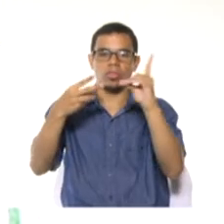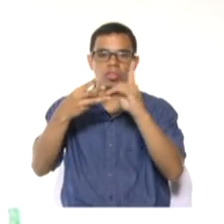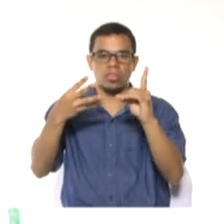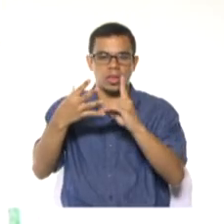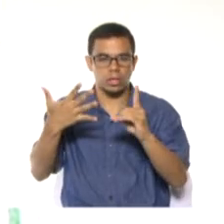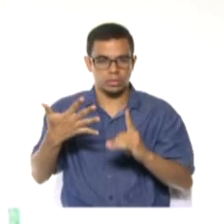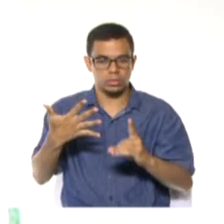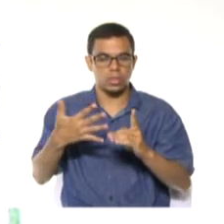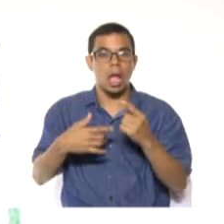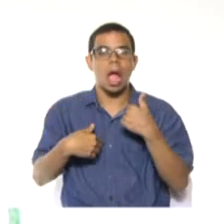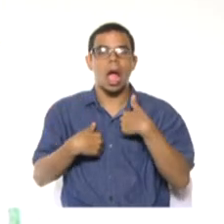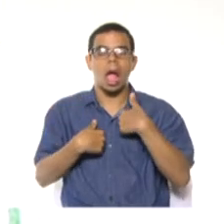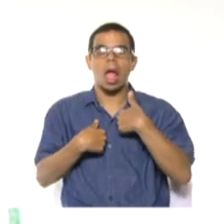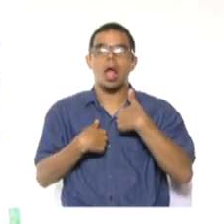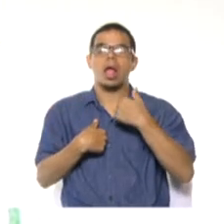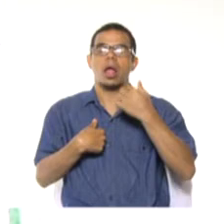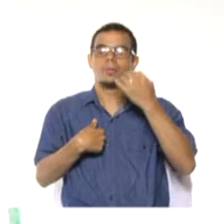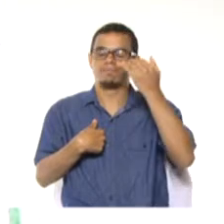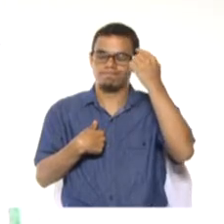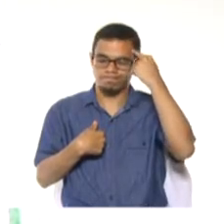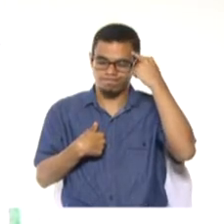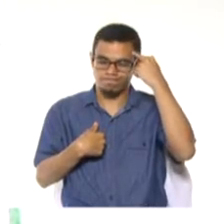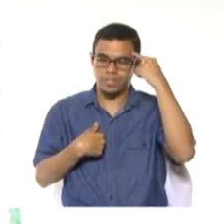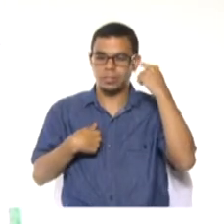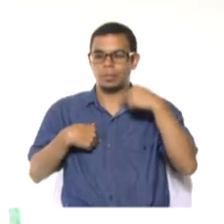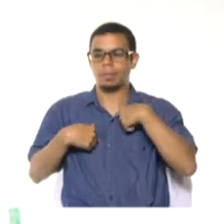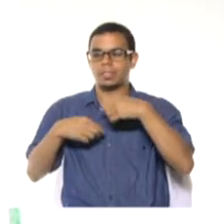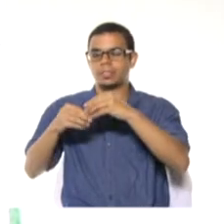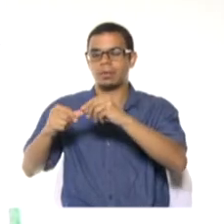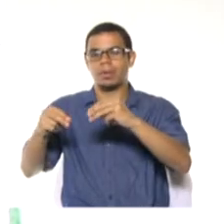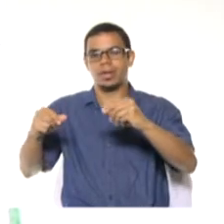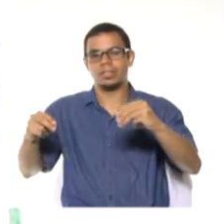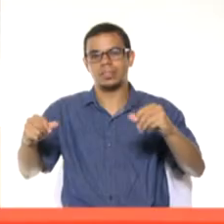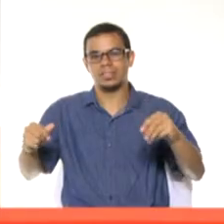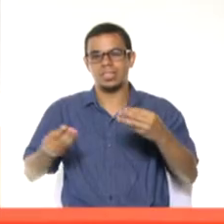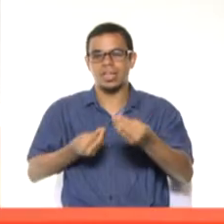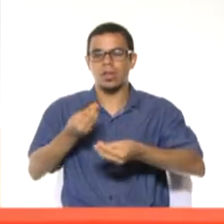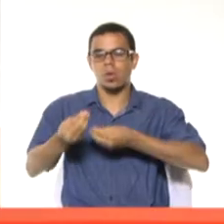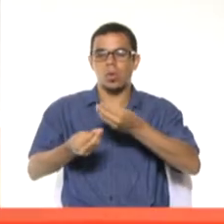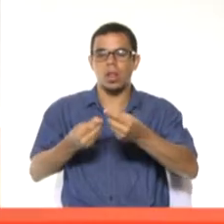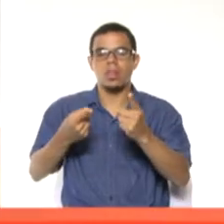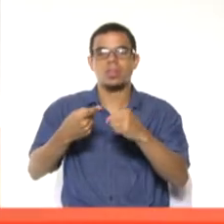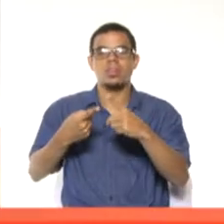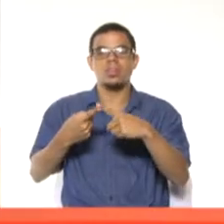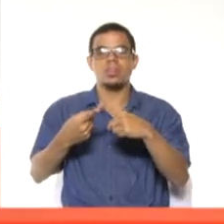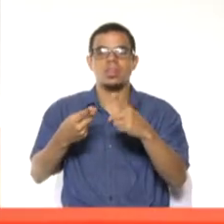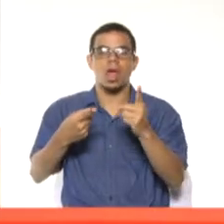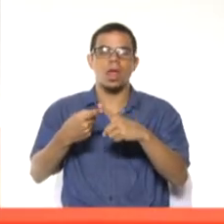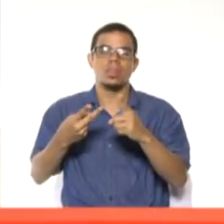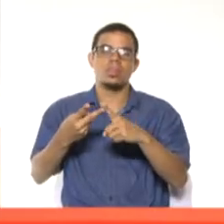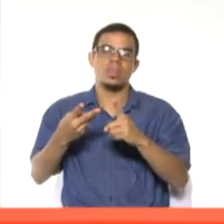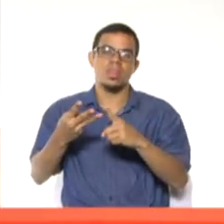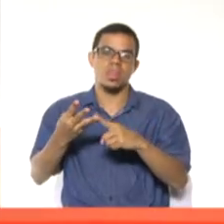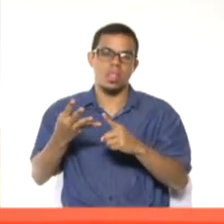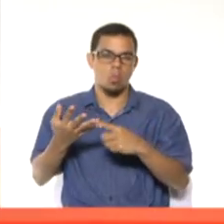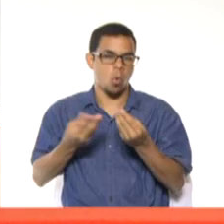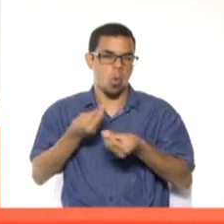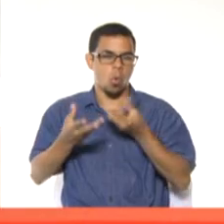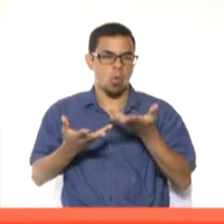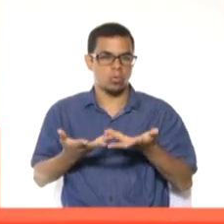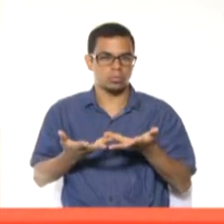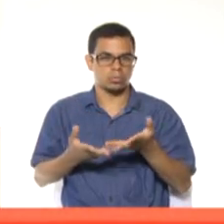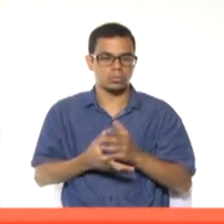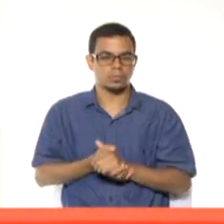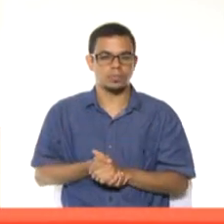descriptivo para determinar la textura del suelo. Fíjense que aquí tenemos la textura y